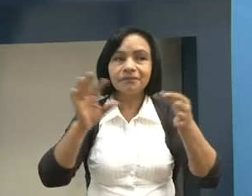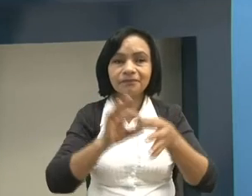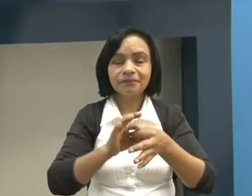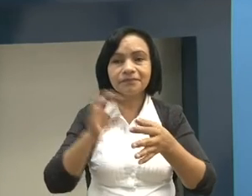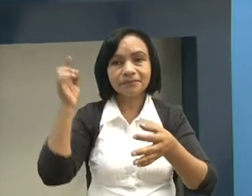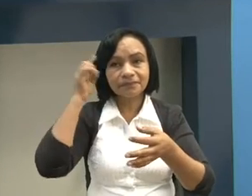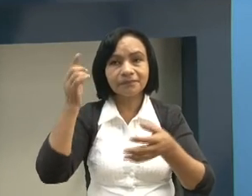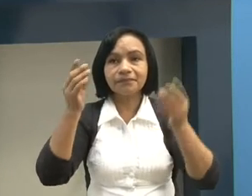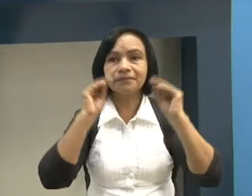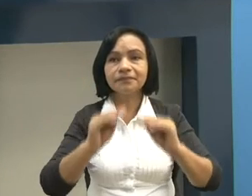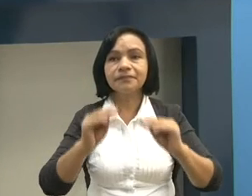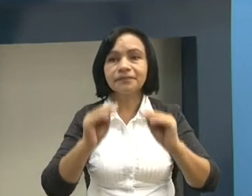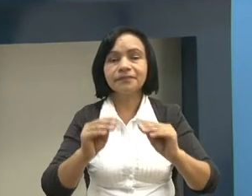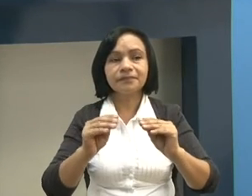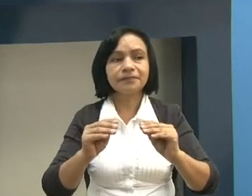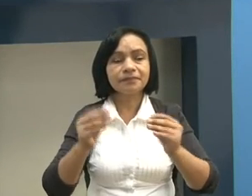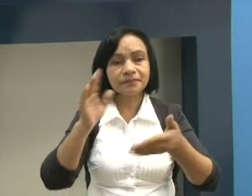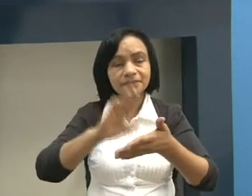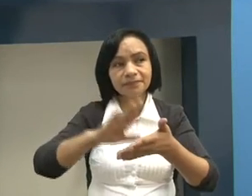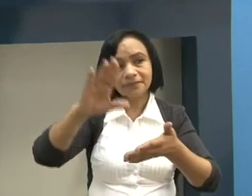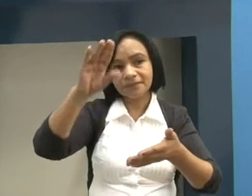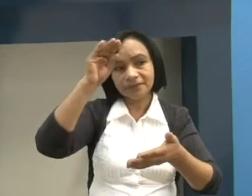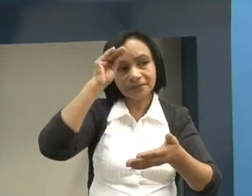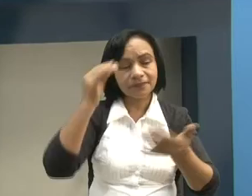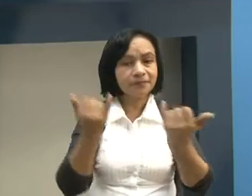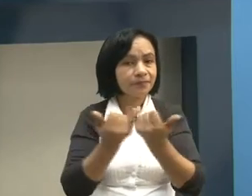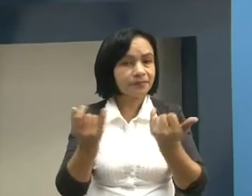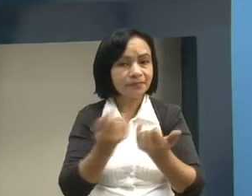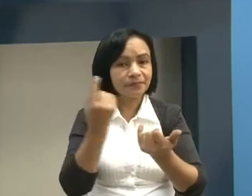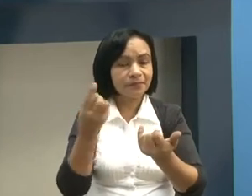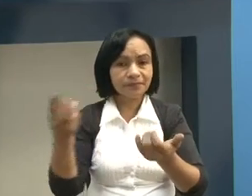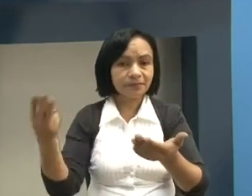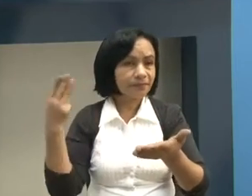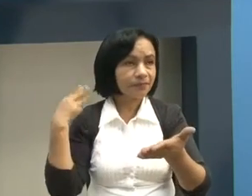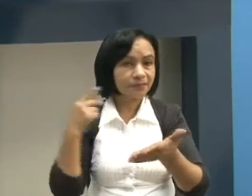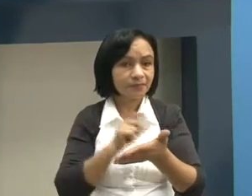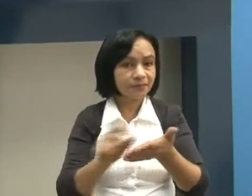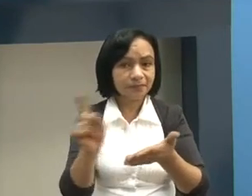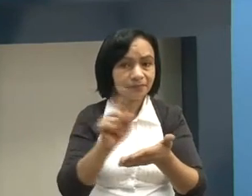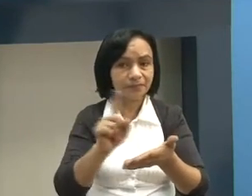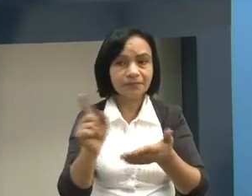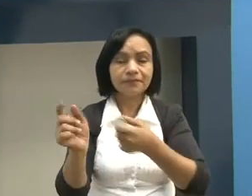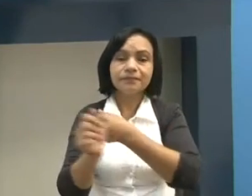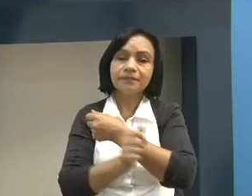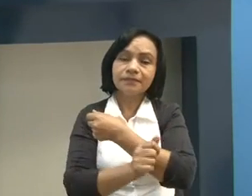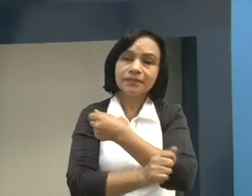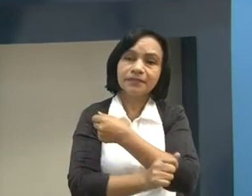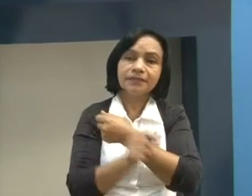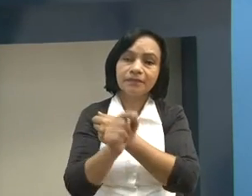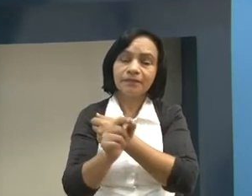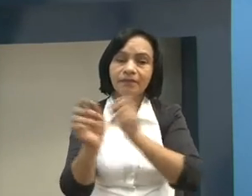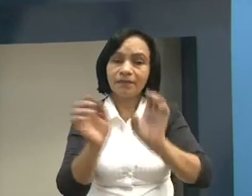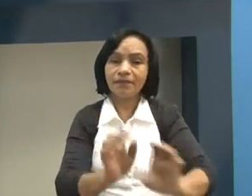pienso de que la educación, el proceso de aprendizaje, no es exclusivo solo del maestro o la maestra, ni el estudiante, ¿verdad?, ni